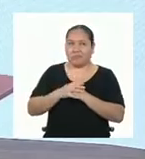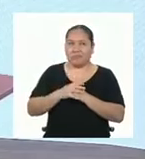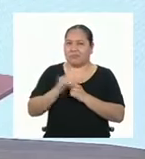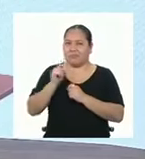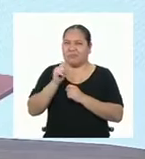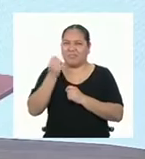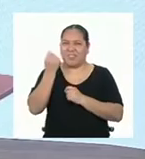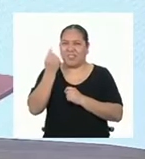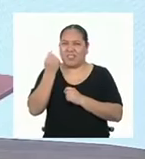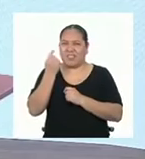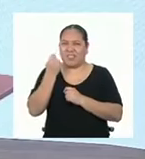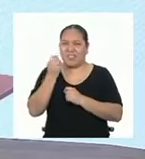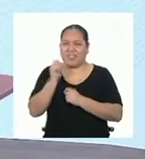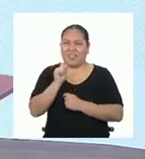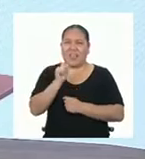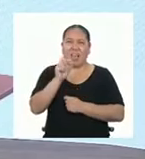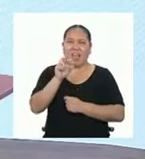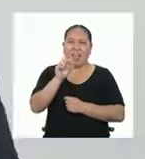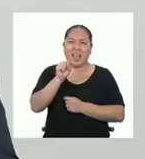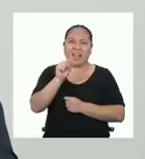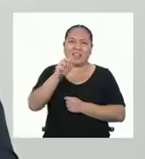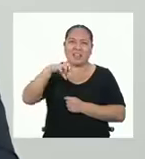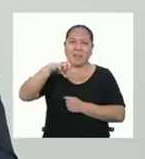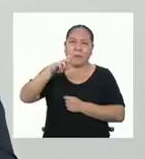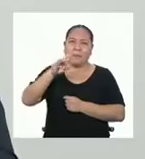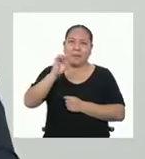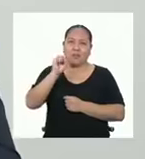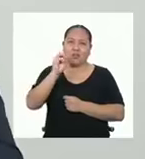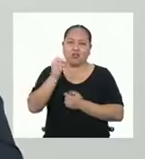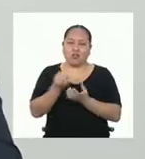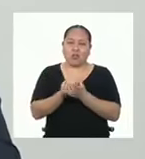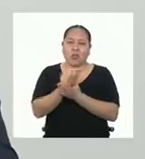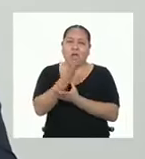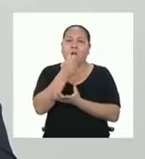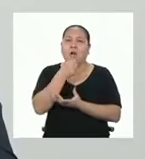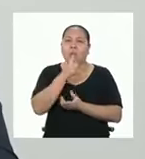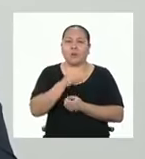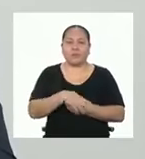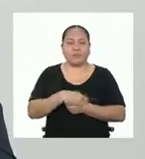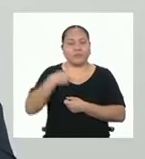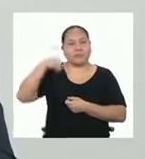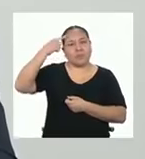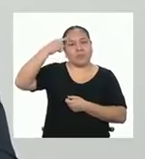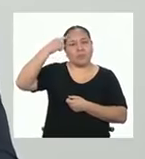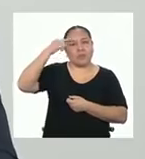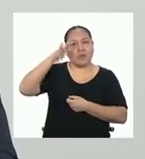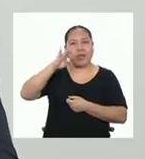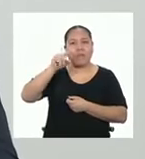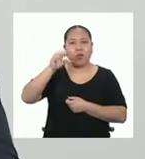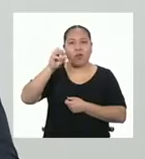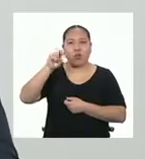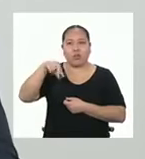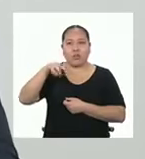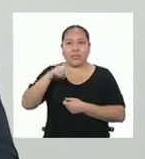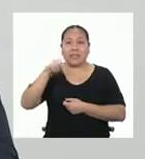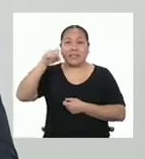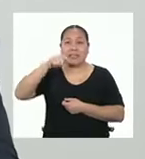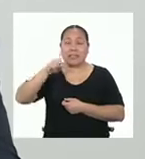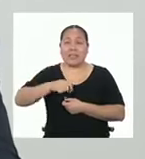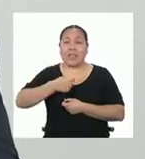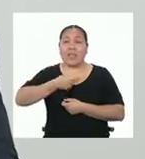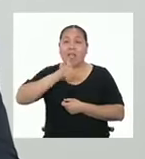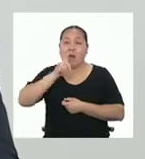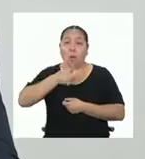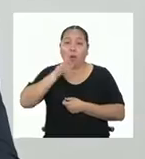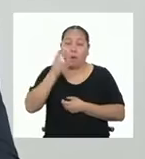entendí esa parte del aspersor de riego Ah, yo creo que es porque las begonias Necesitan bastante agua para crecer bien